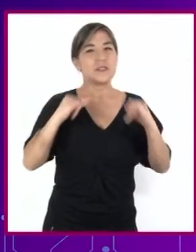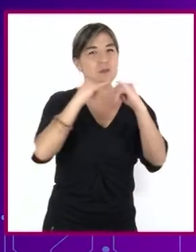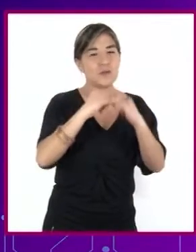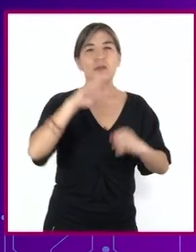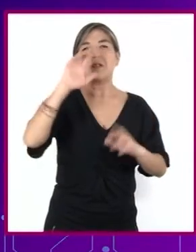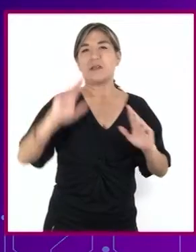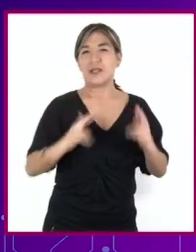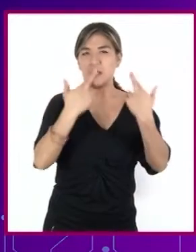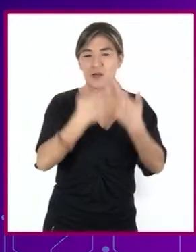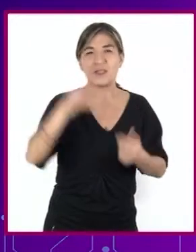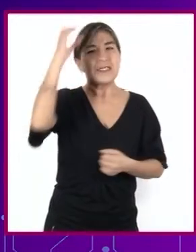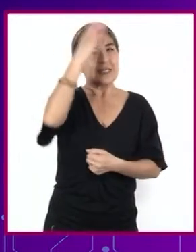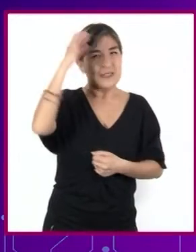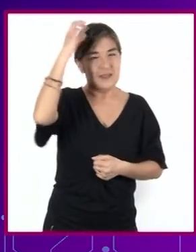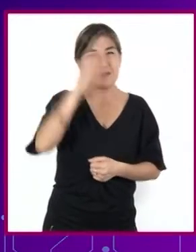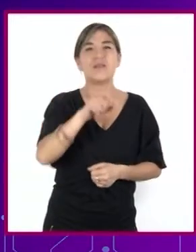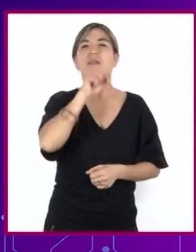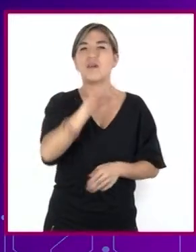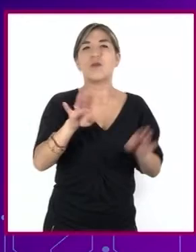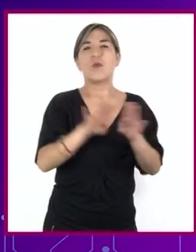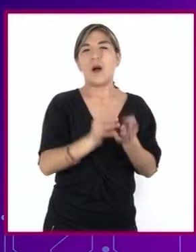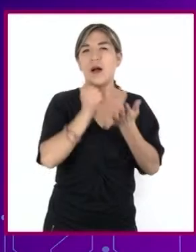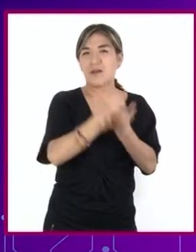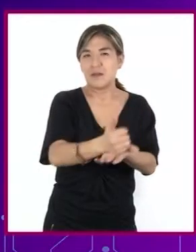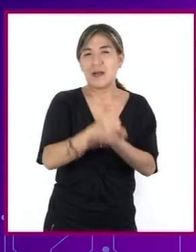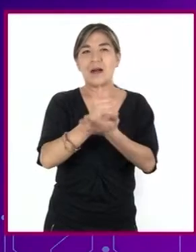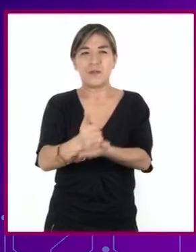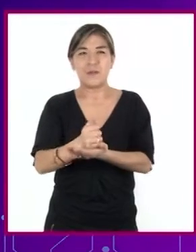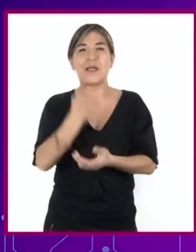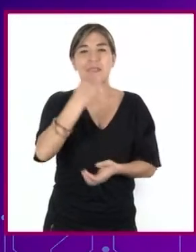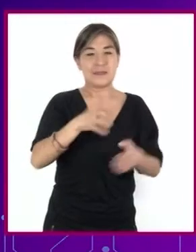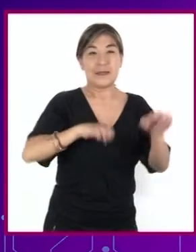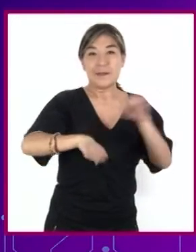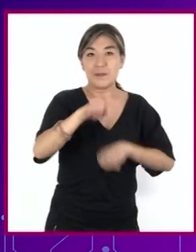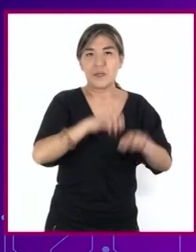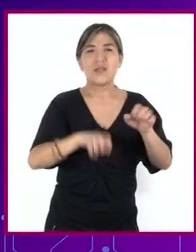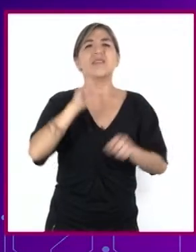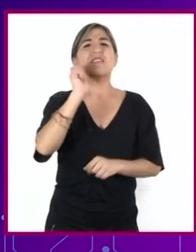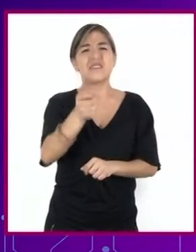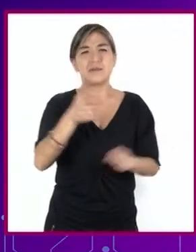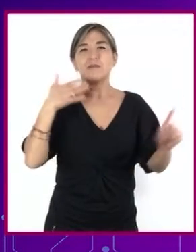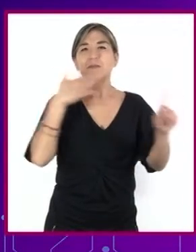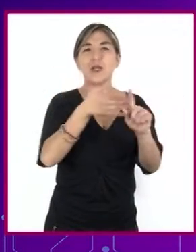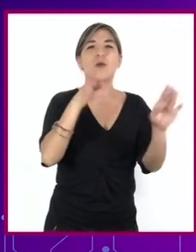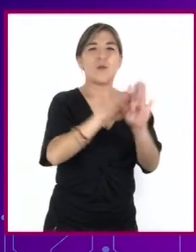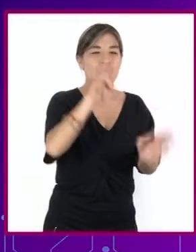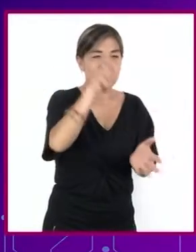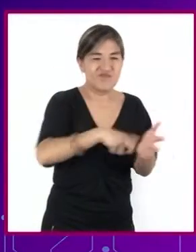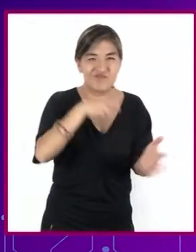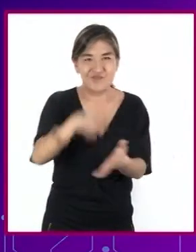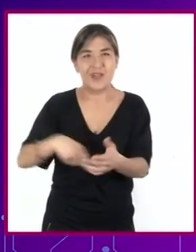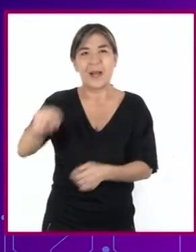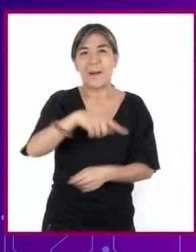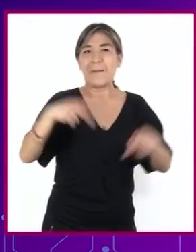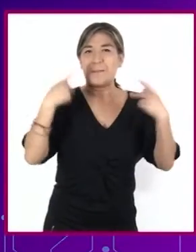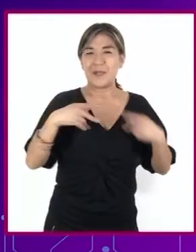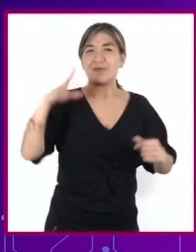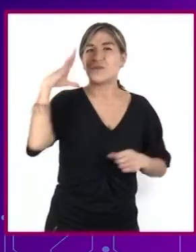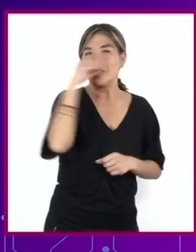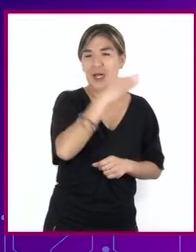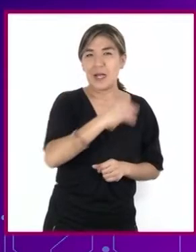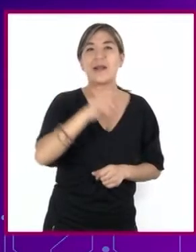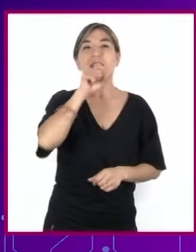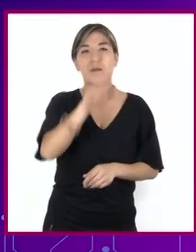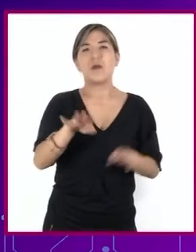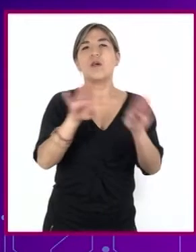científicas o de beneficencia y de las empresas que tienen como objetivo instruir a los nativos y traer a estas tierras